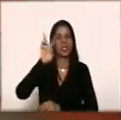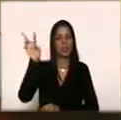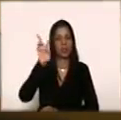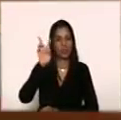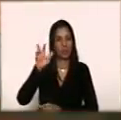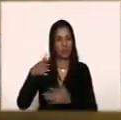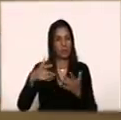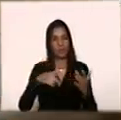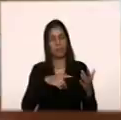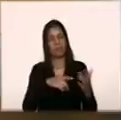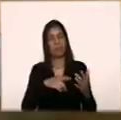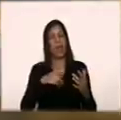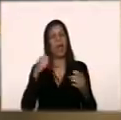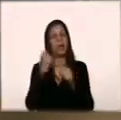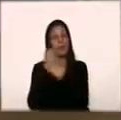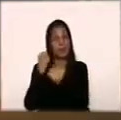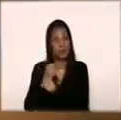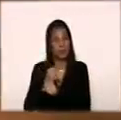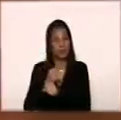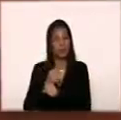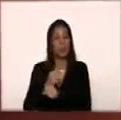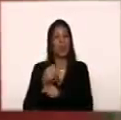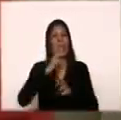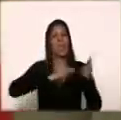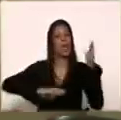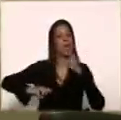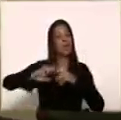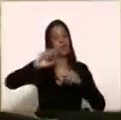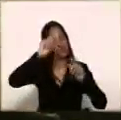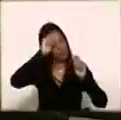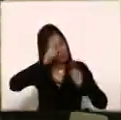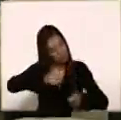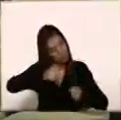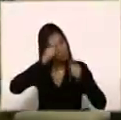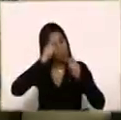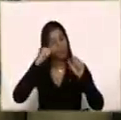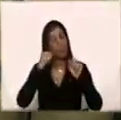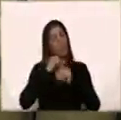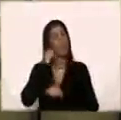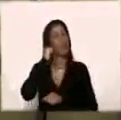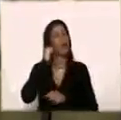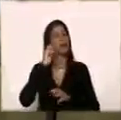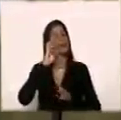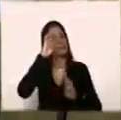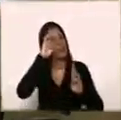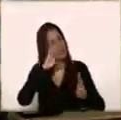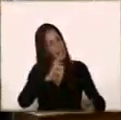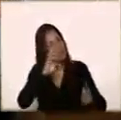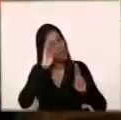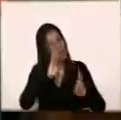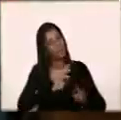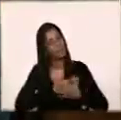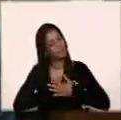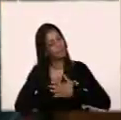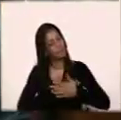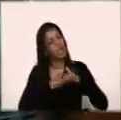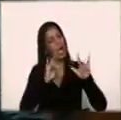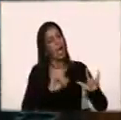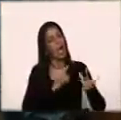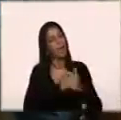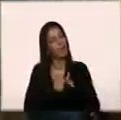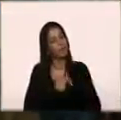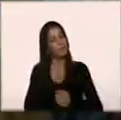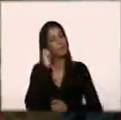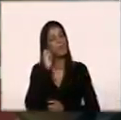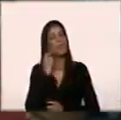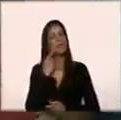Venezuela, que son reconocidas en revolución, que son respetadas en revolución, que son queridas en revolución